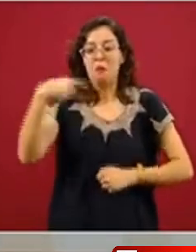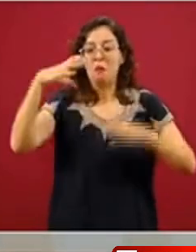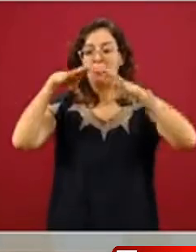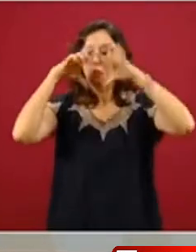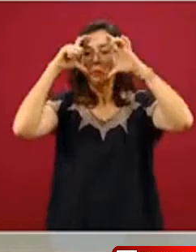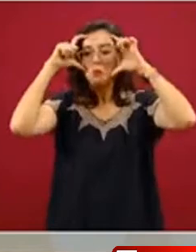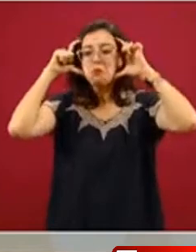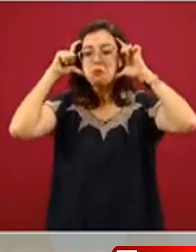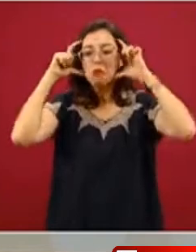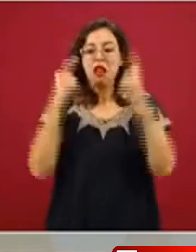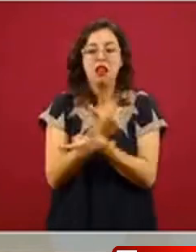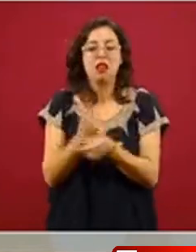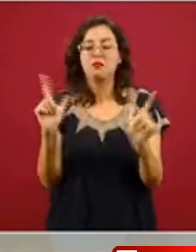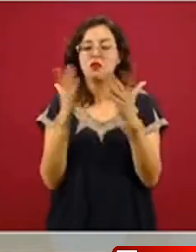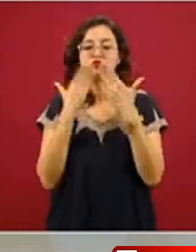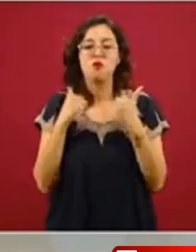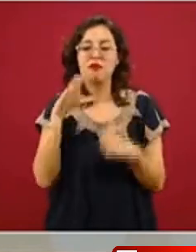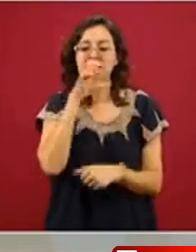esa razón.